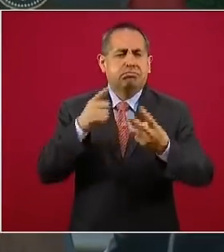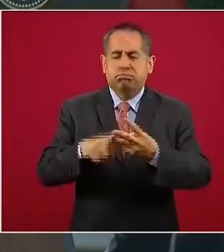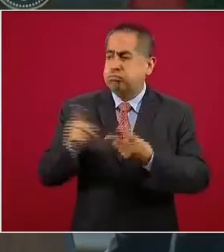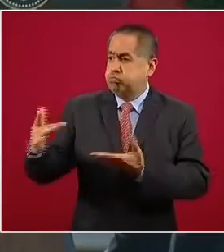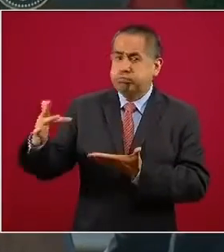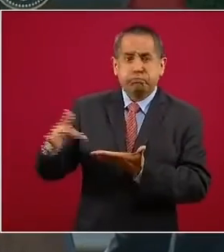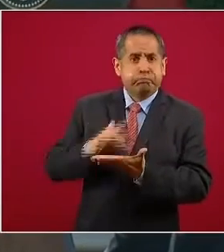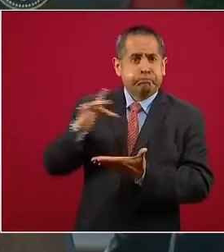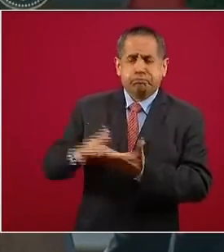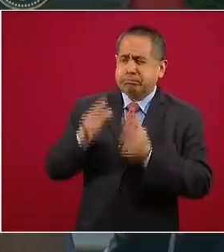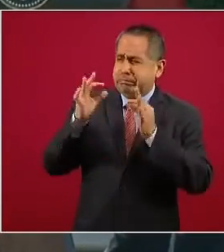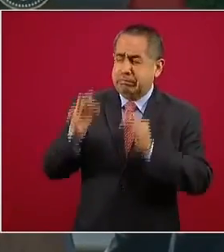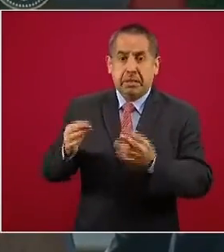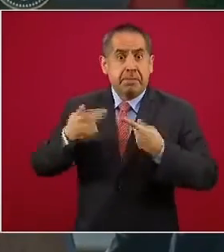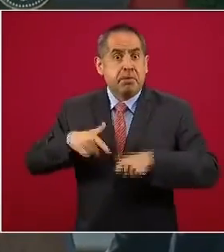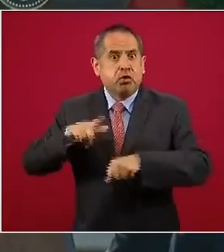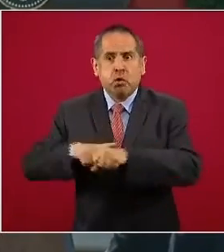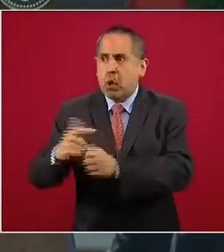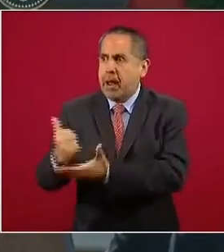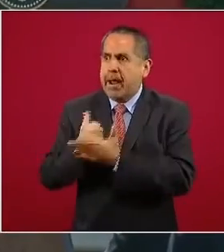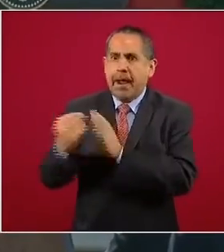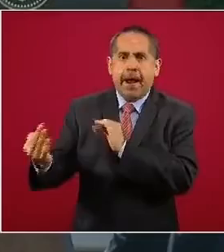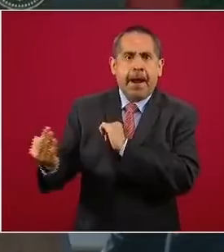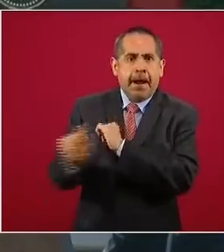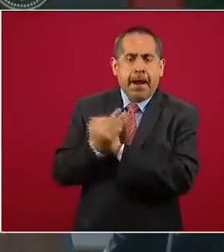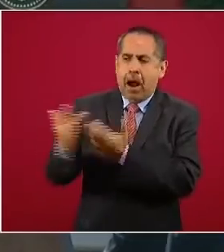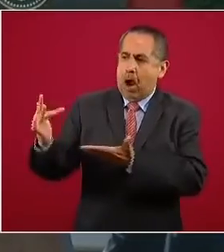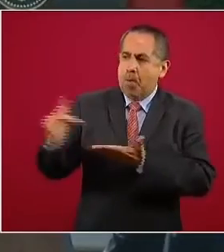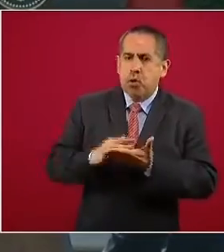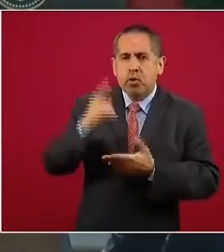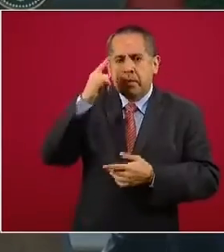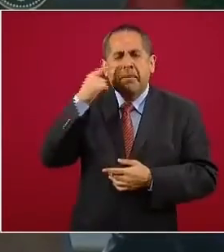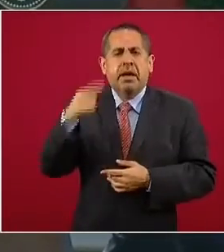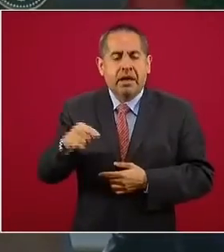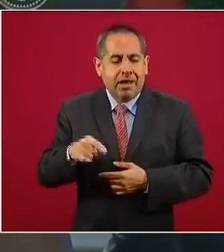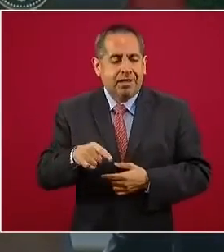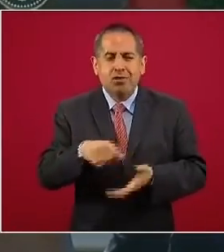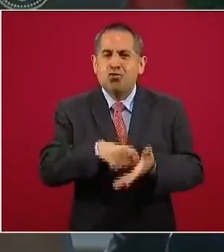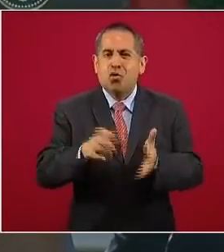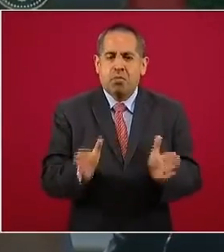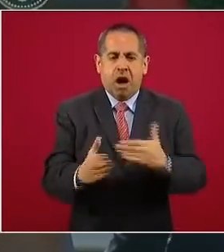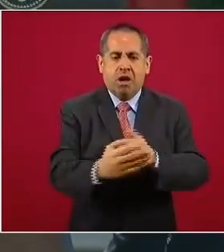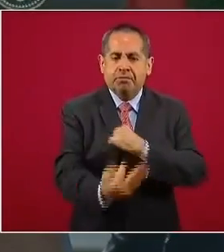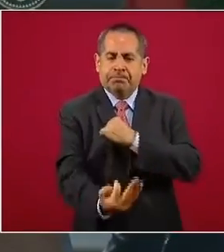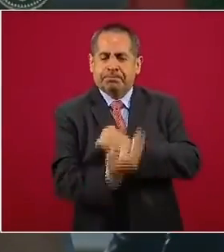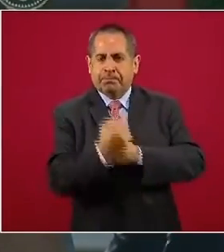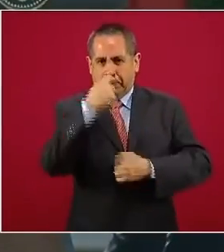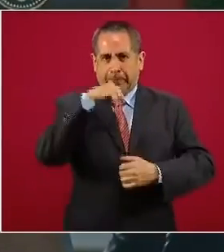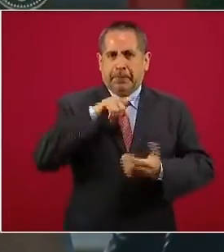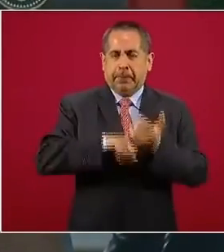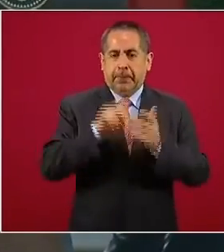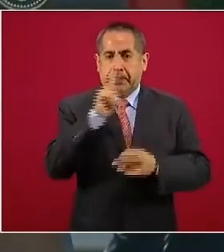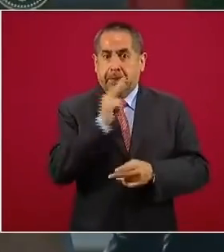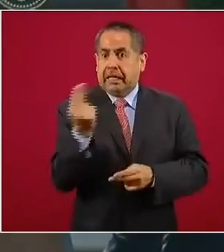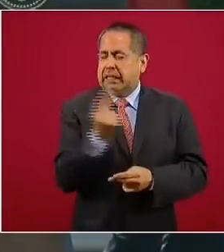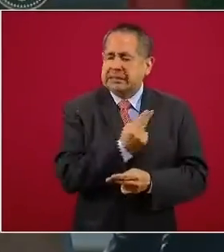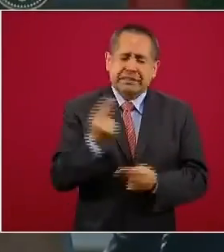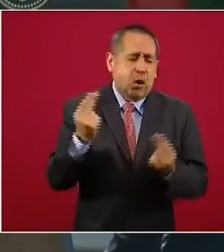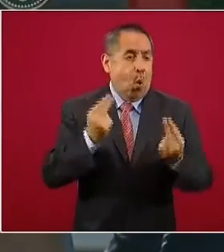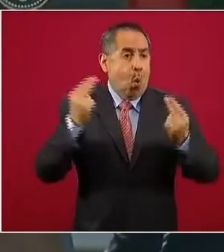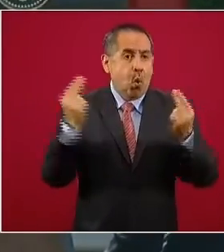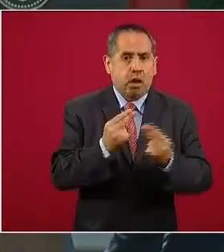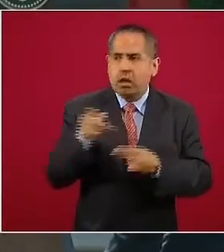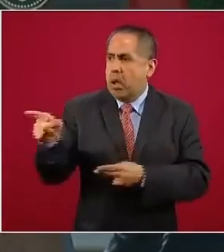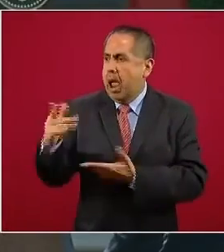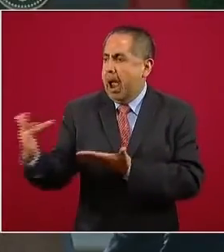su apoyo personal para la adquisición de equipos médicos que necesitábamos con urgencia